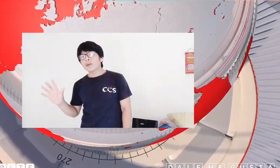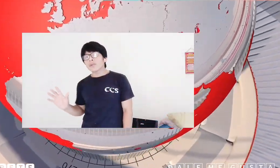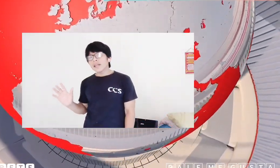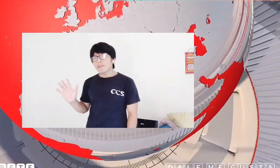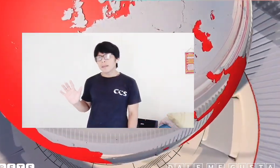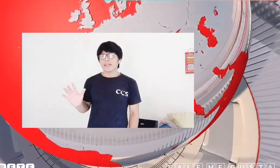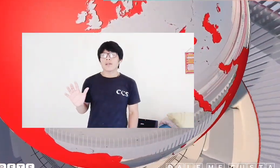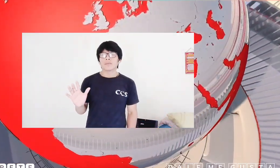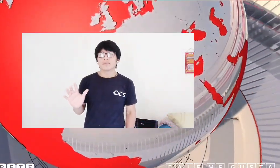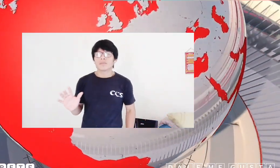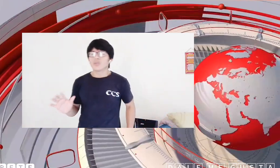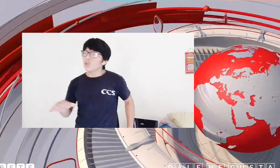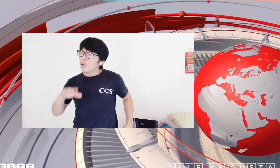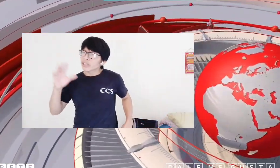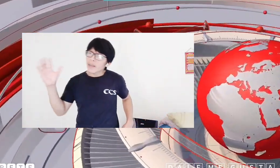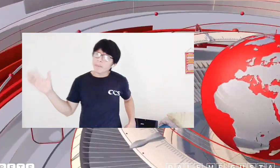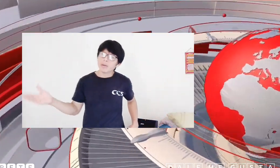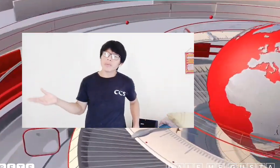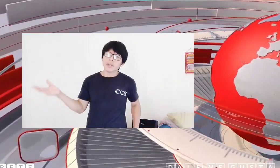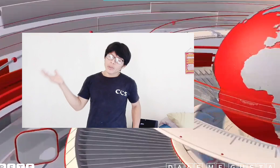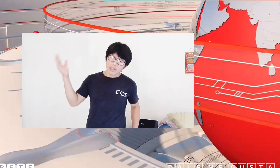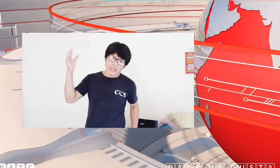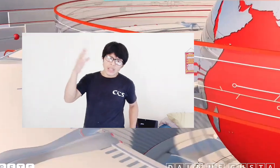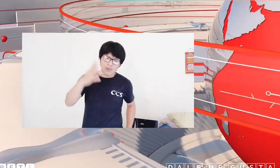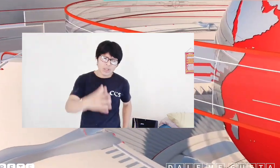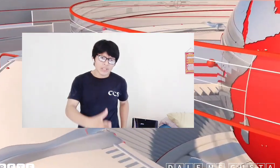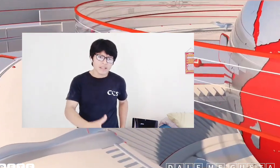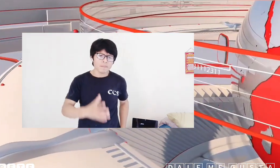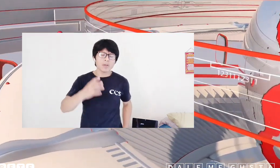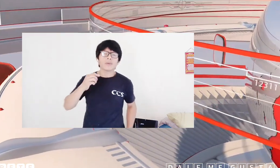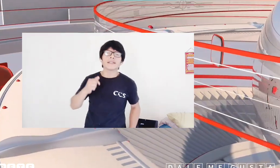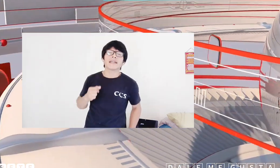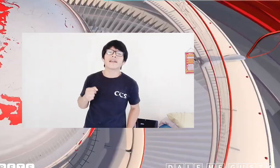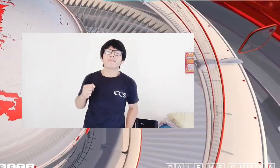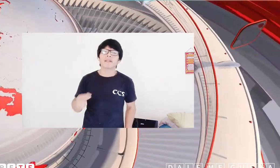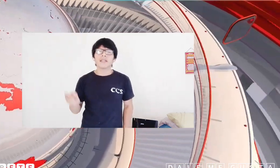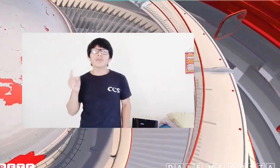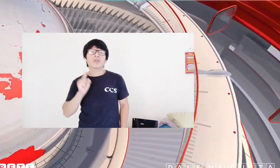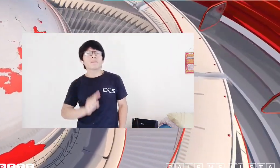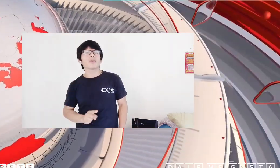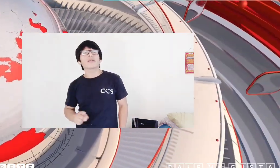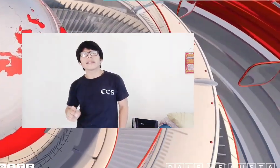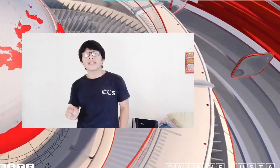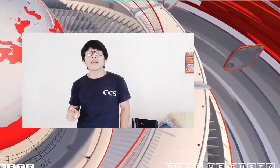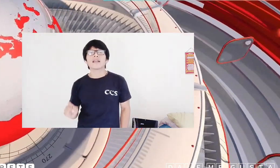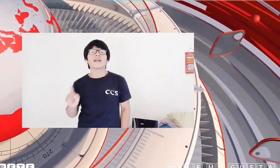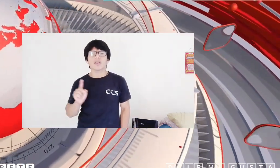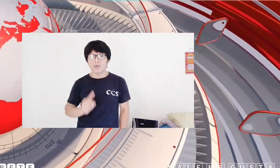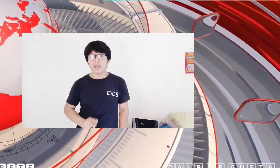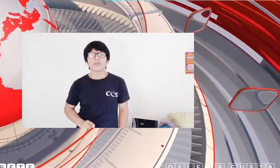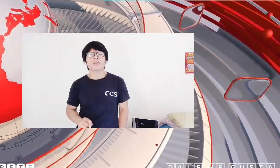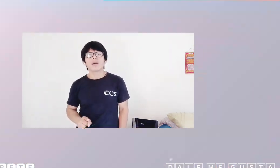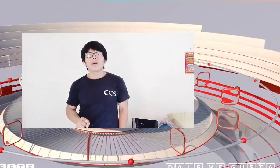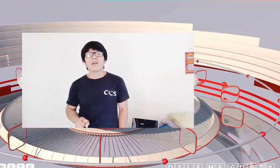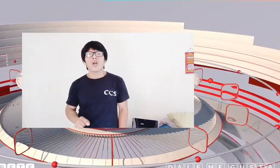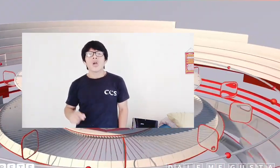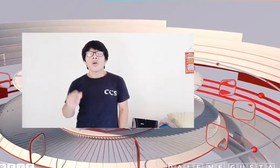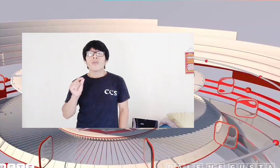Vamos a recordar el pasado. Yo siempre lo he venido diciendo y siempre lo voy a seguir repitiendo y siempre lo voy a seguir